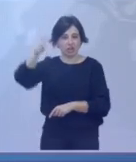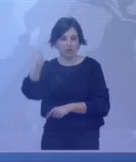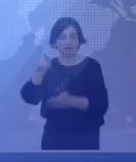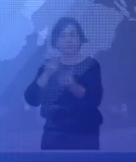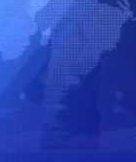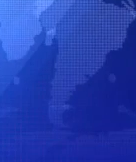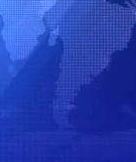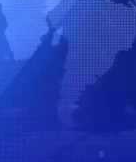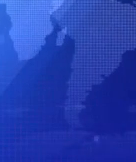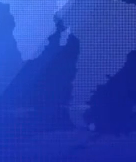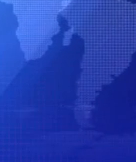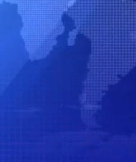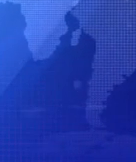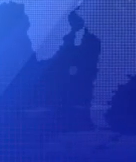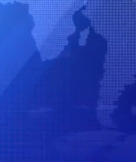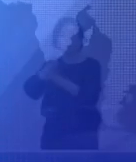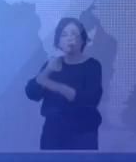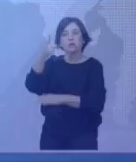euros.